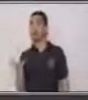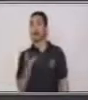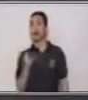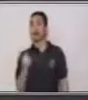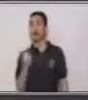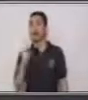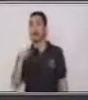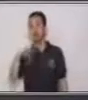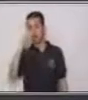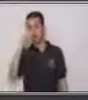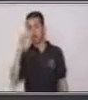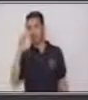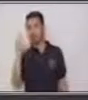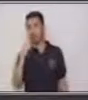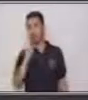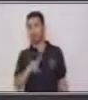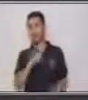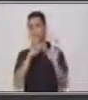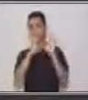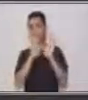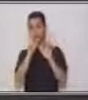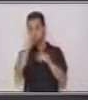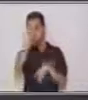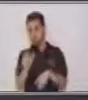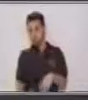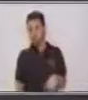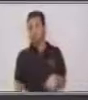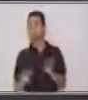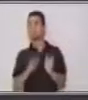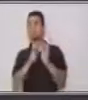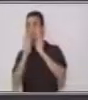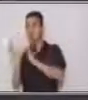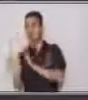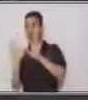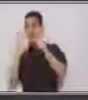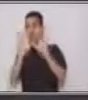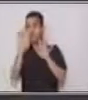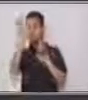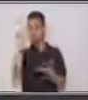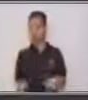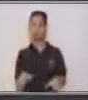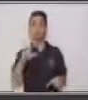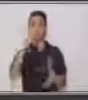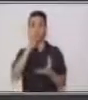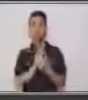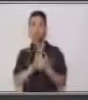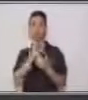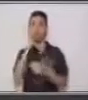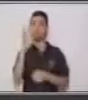yo tengo que hay 10 pintados, hay otros 10, serían 20.